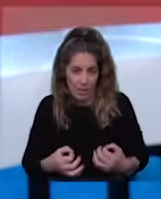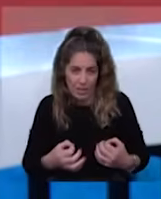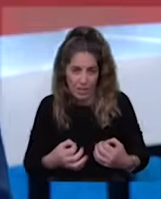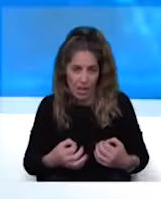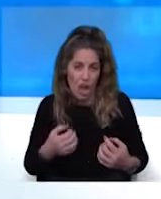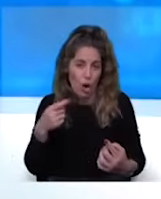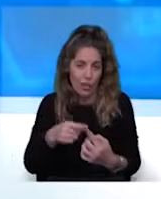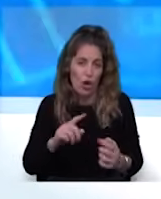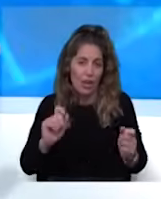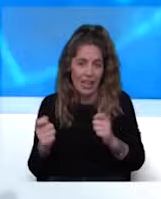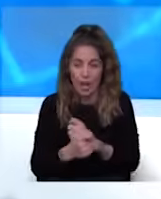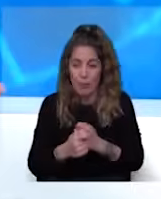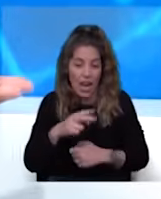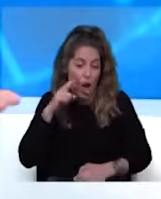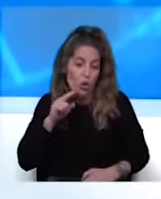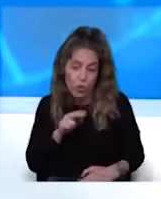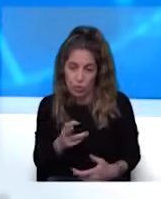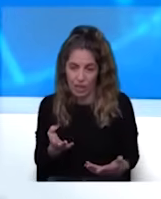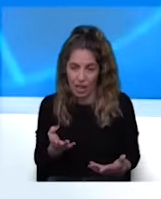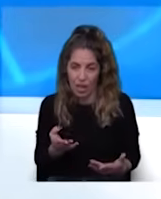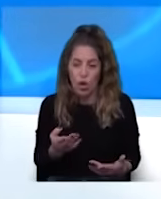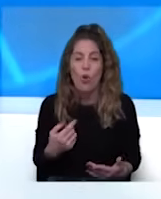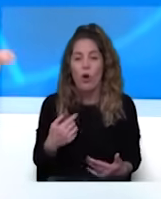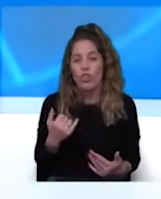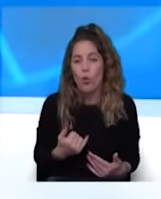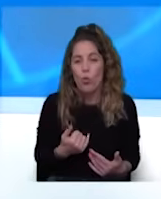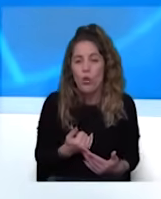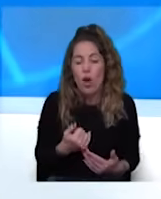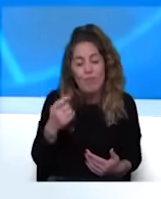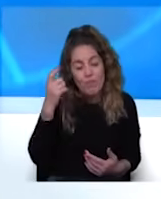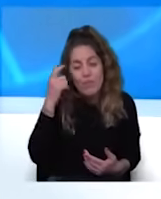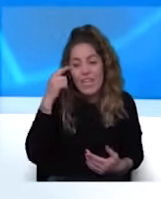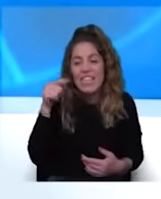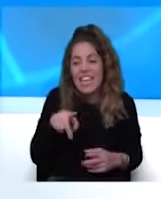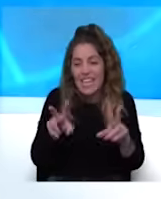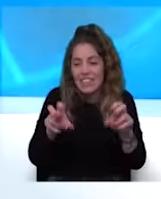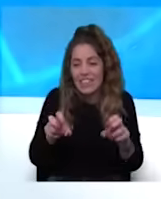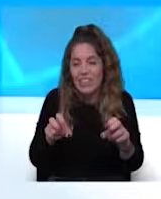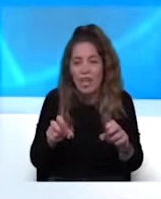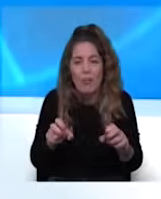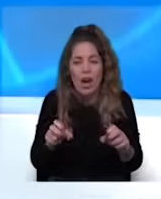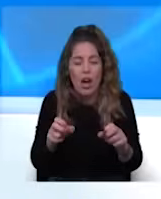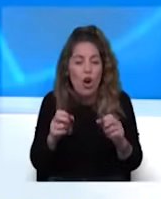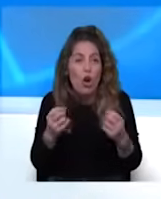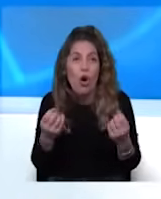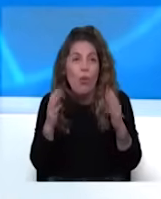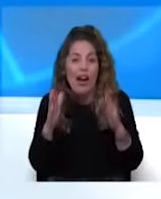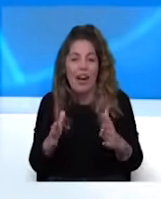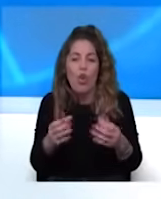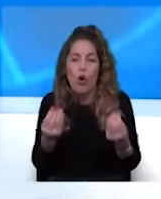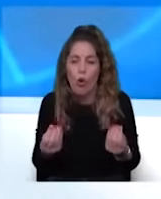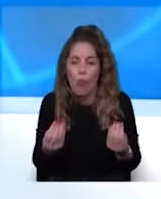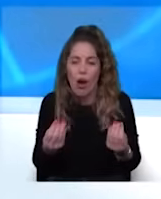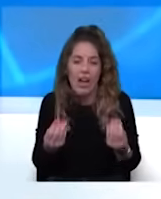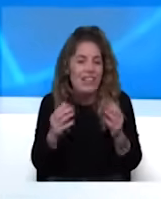tiene que es cambiar la conducta entonces bueno cuando uno se pone a pensar en este tema Cómo se ha encarado acá y se ha encarado en forma